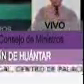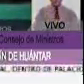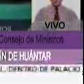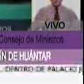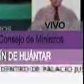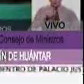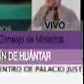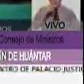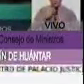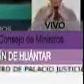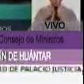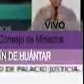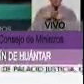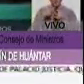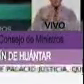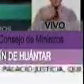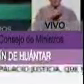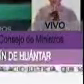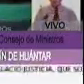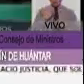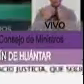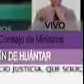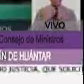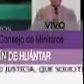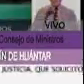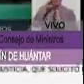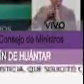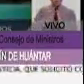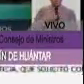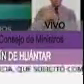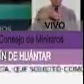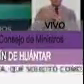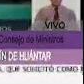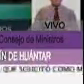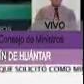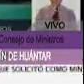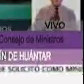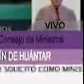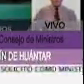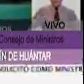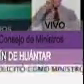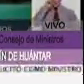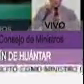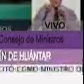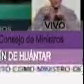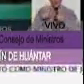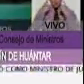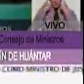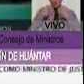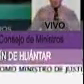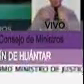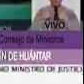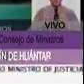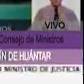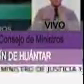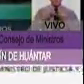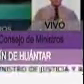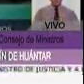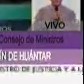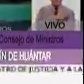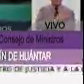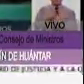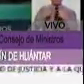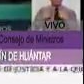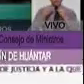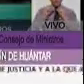peruano. Estábamos viendo la mejor manera de reducir cualquier contingencia para el Perú. Ese es el propósito que nos inspiró entonces y